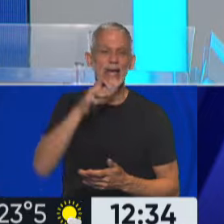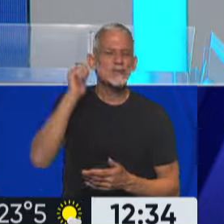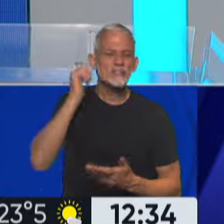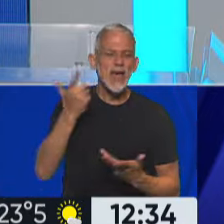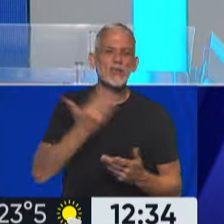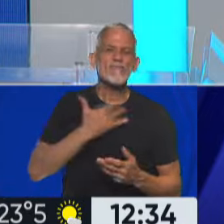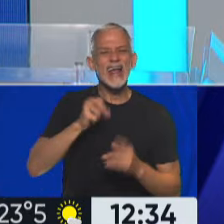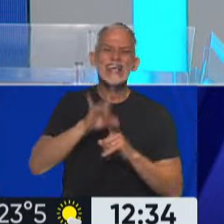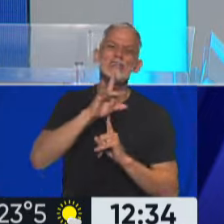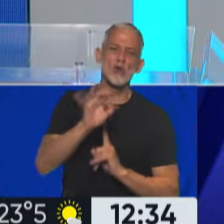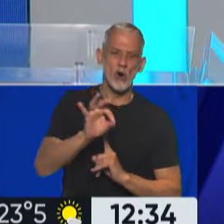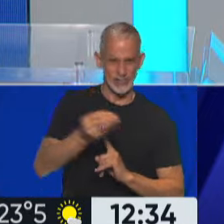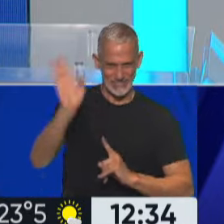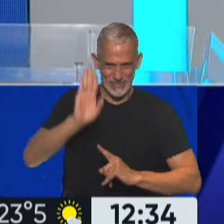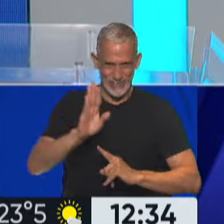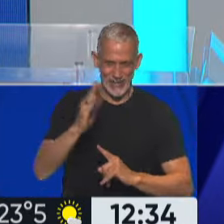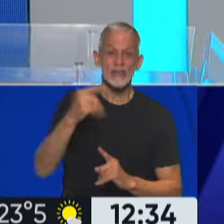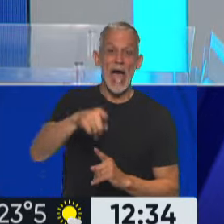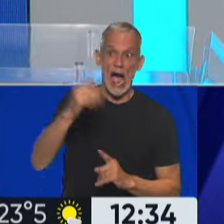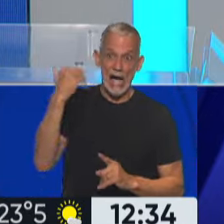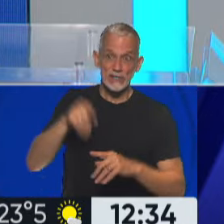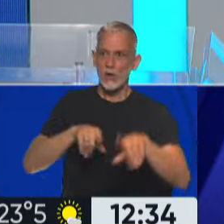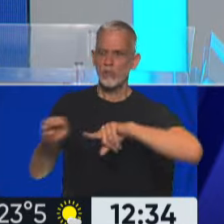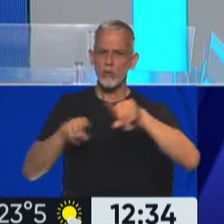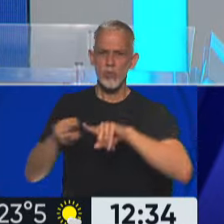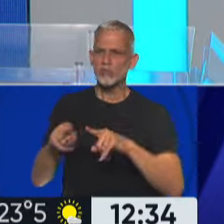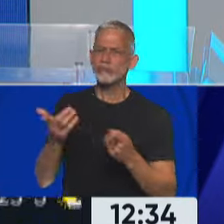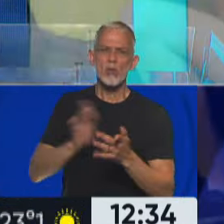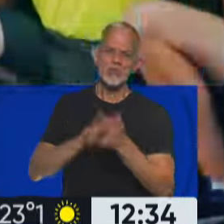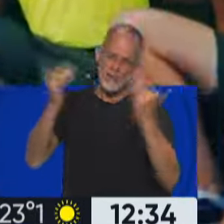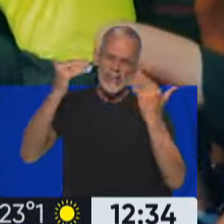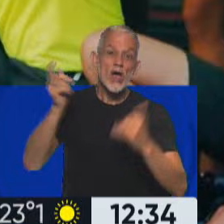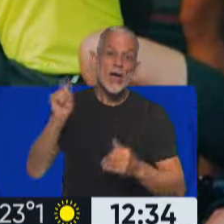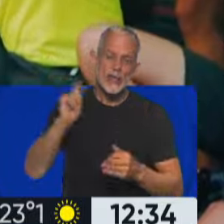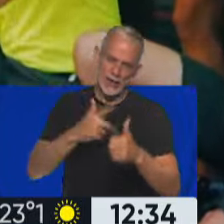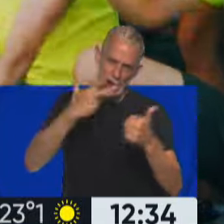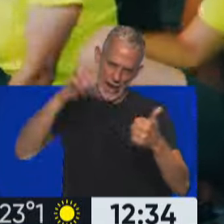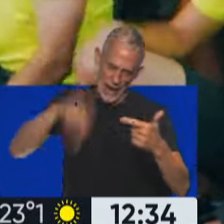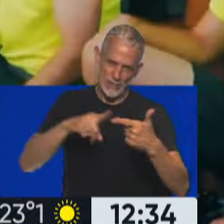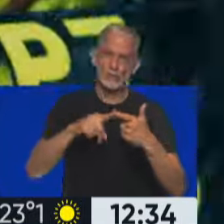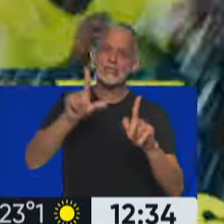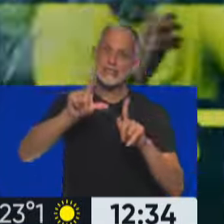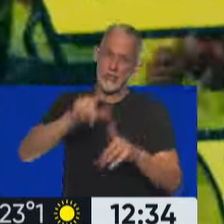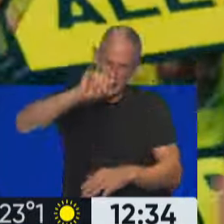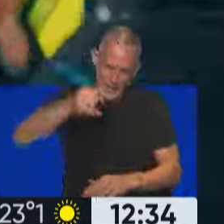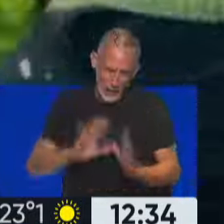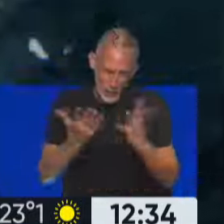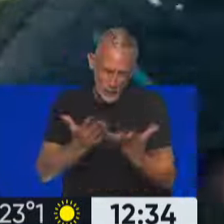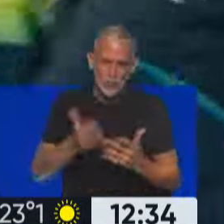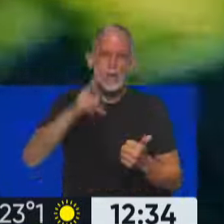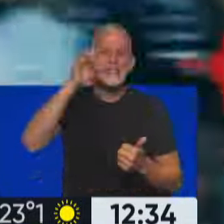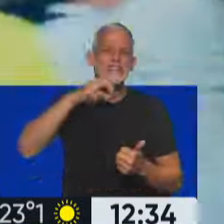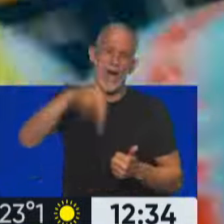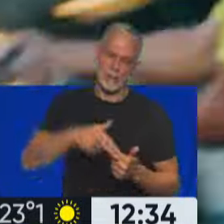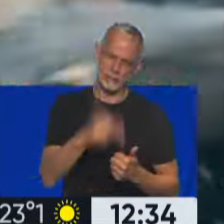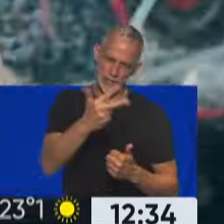franquito a los 14 años ayer terminó la carrera y recibió las felicitaciones de Hamilton siete veces campeón del mundo de verstapen